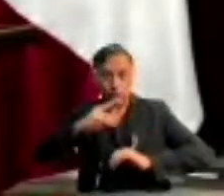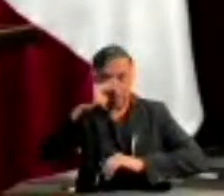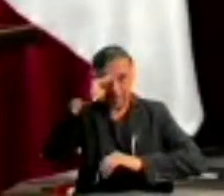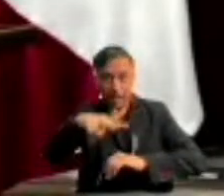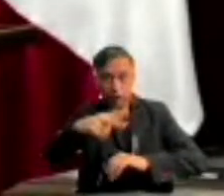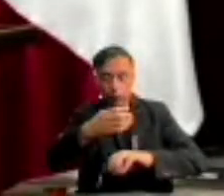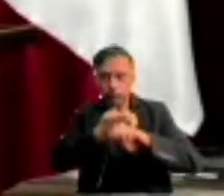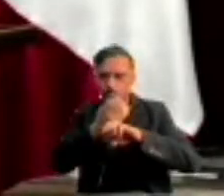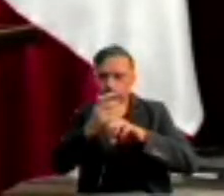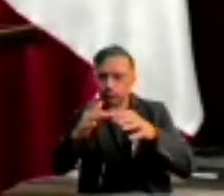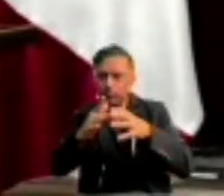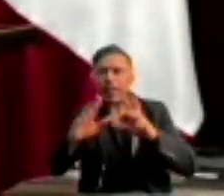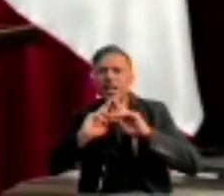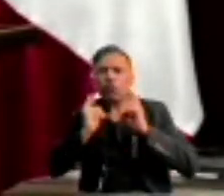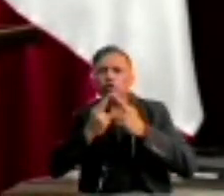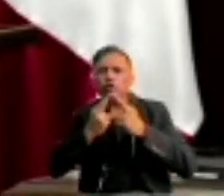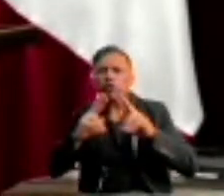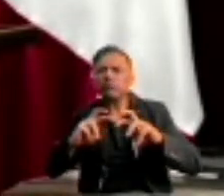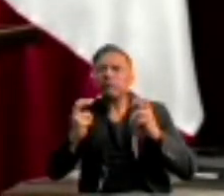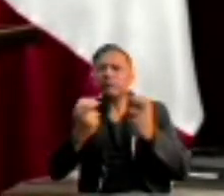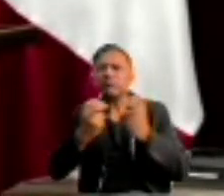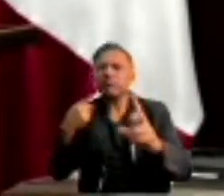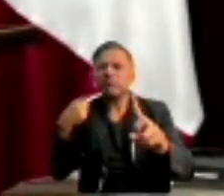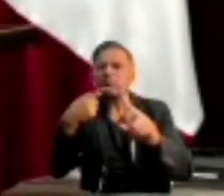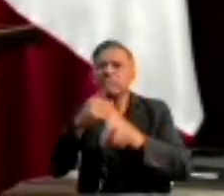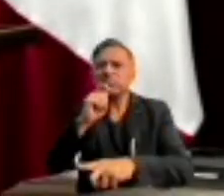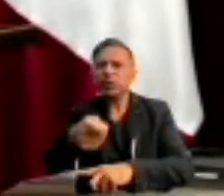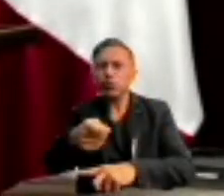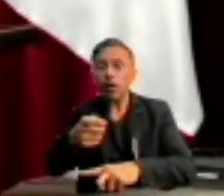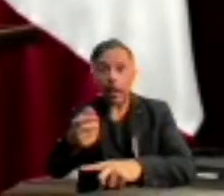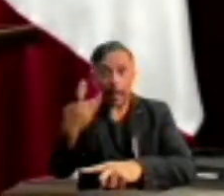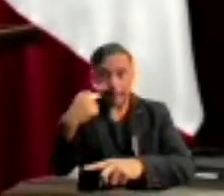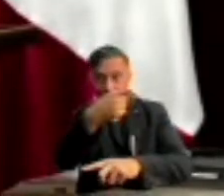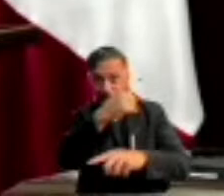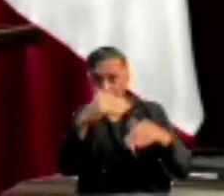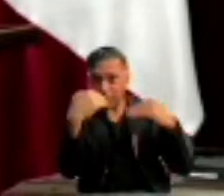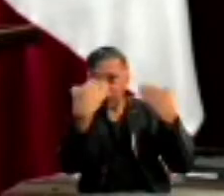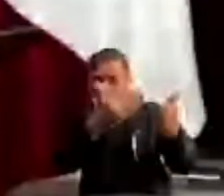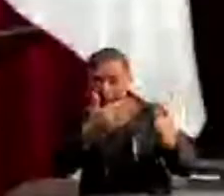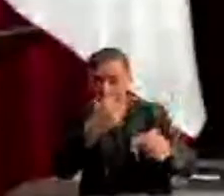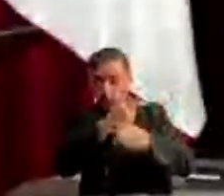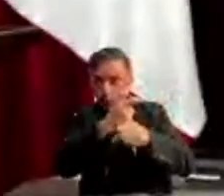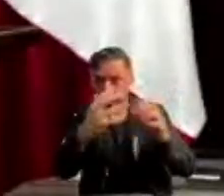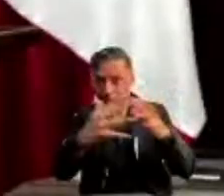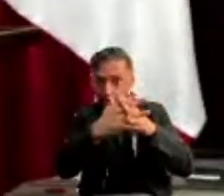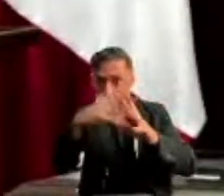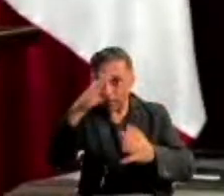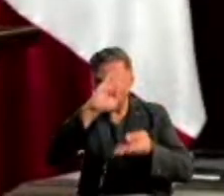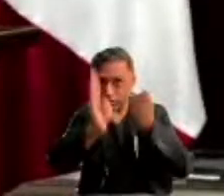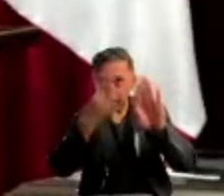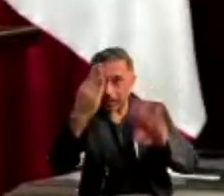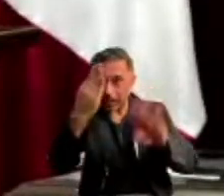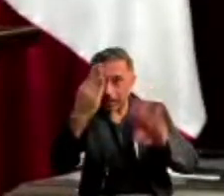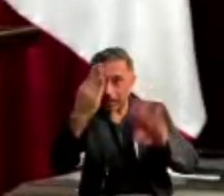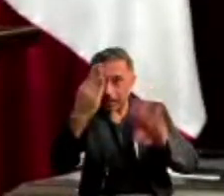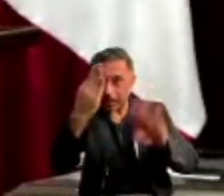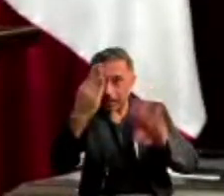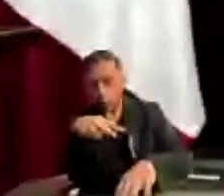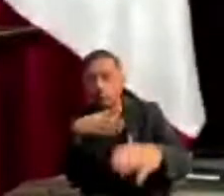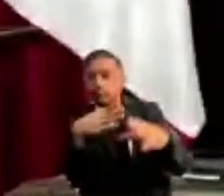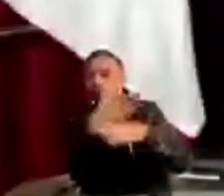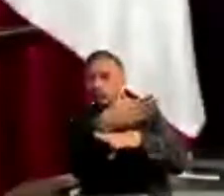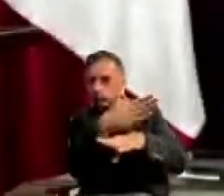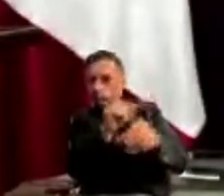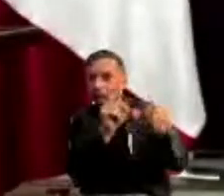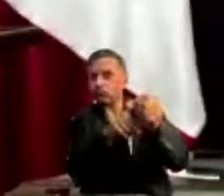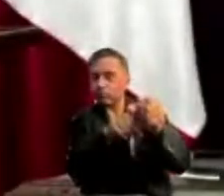como eje la preocupación por la entrada de México a la Segunda Guerra Mundial, misma que el presidente Ávila Camacho declararía la